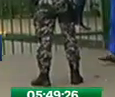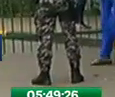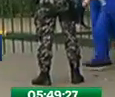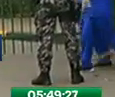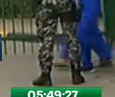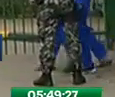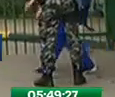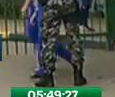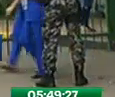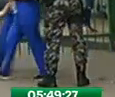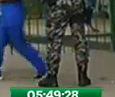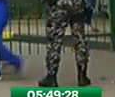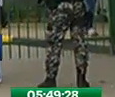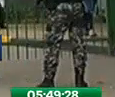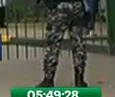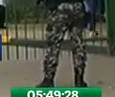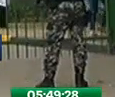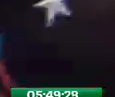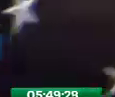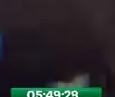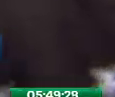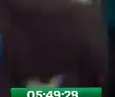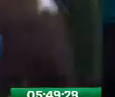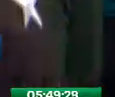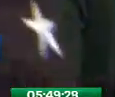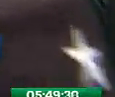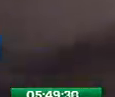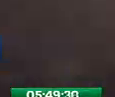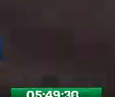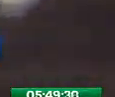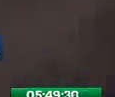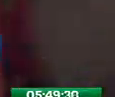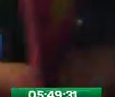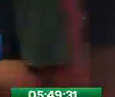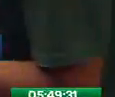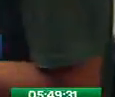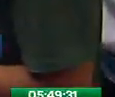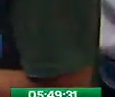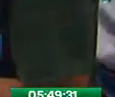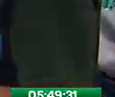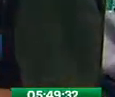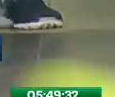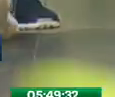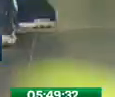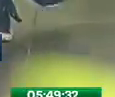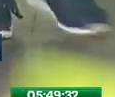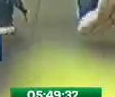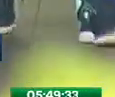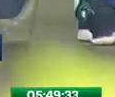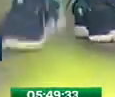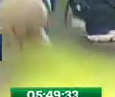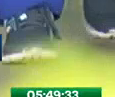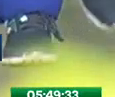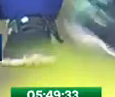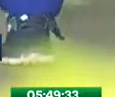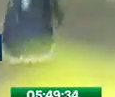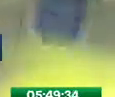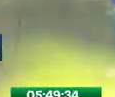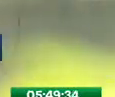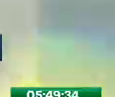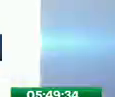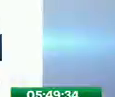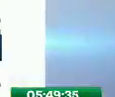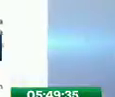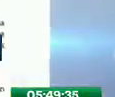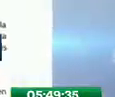Las acciones se emprendieron tras la denuncia del gobernador Pedro Pablo Duarte en torno a una supuesta organización